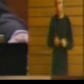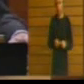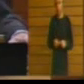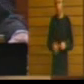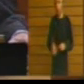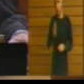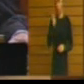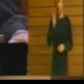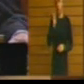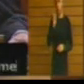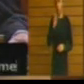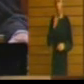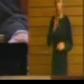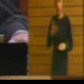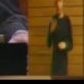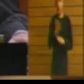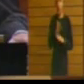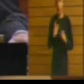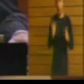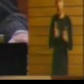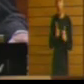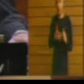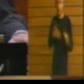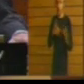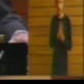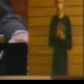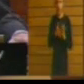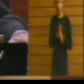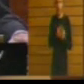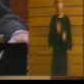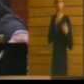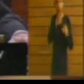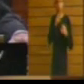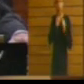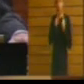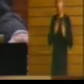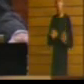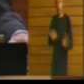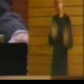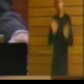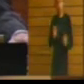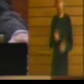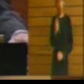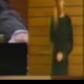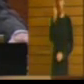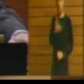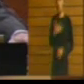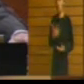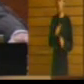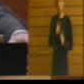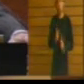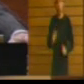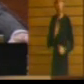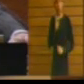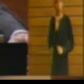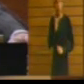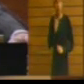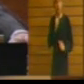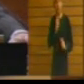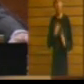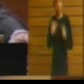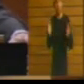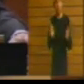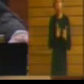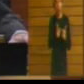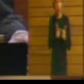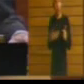y única y exclusivamente para explicar e informar sobre un modelo concreto, el modelo D. Reuniones a las que, por cierto, han